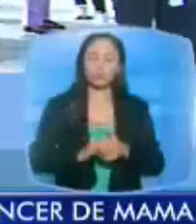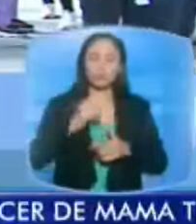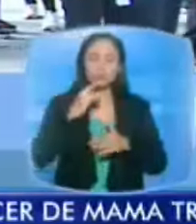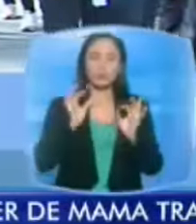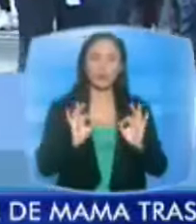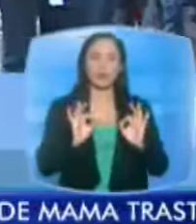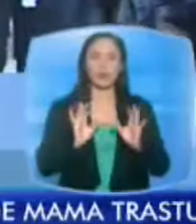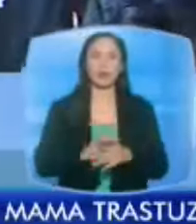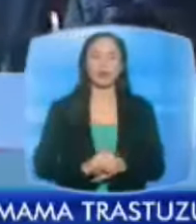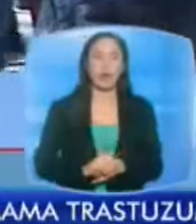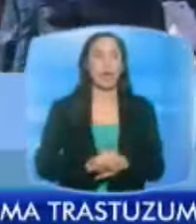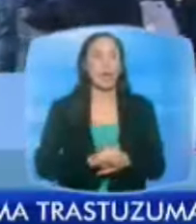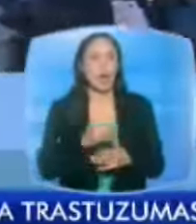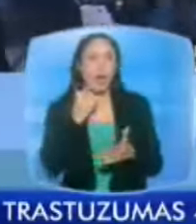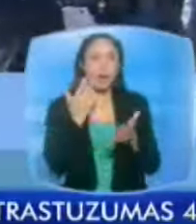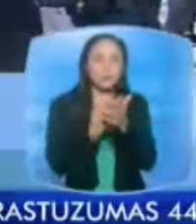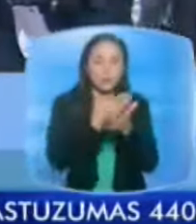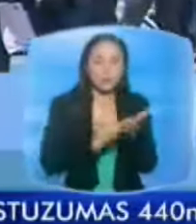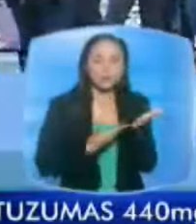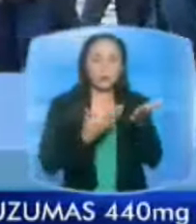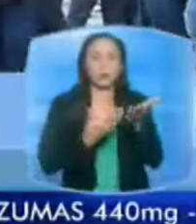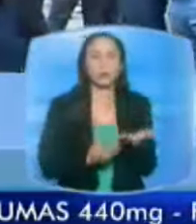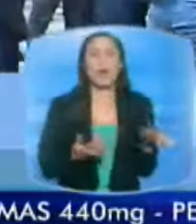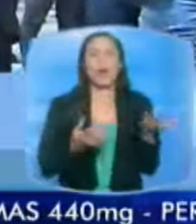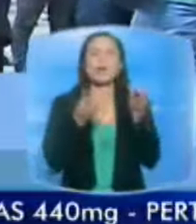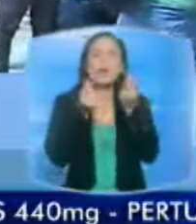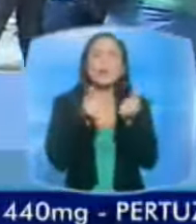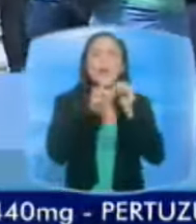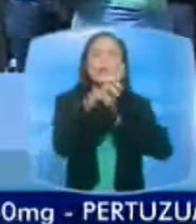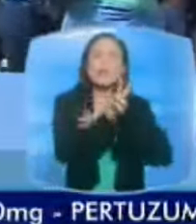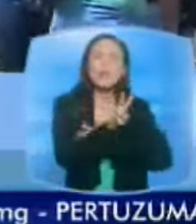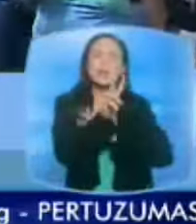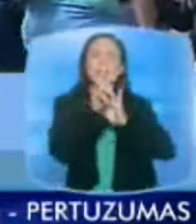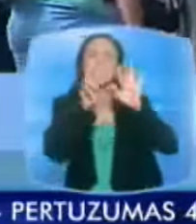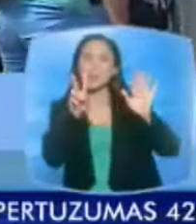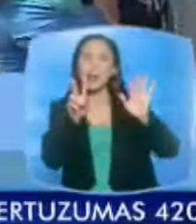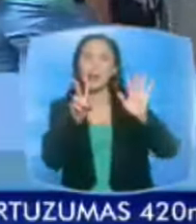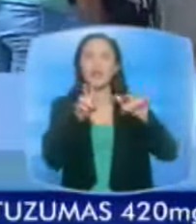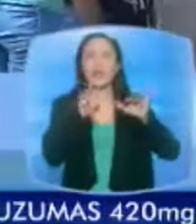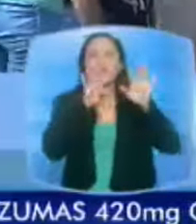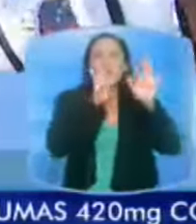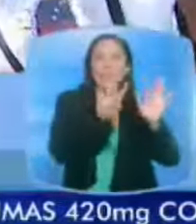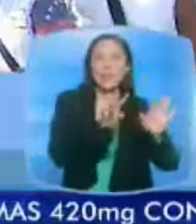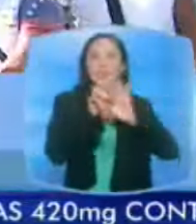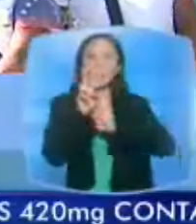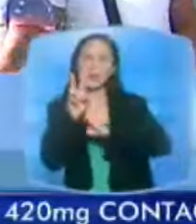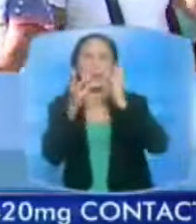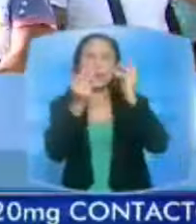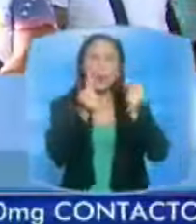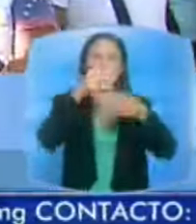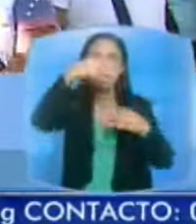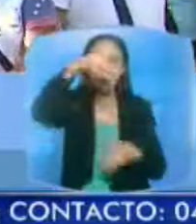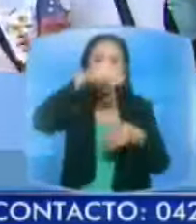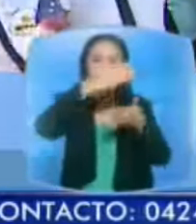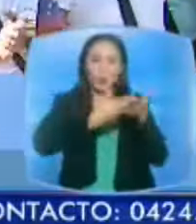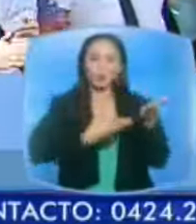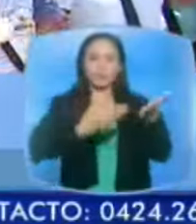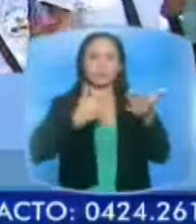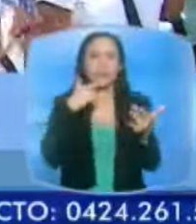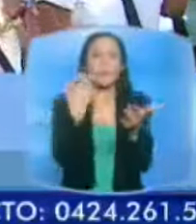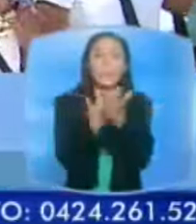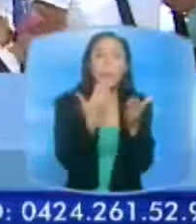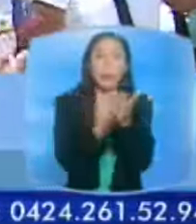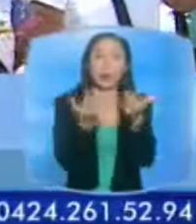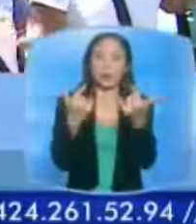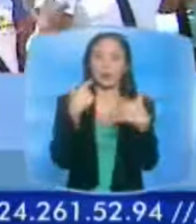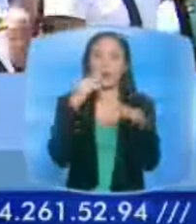dignidad y la derogación del memorando 2792, que les anula la mayoría de los beneficios contractuales, fueron las principales solicitudes